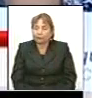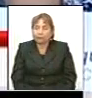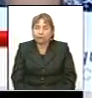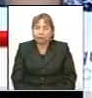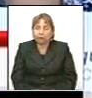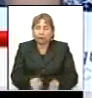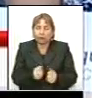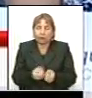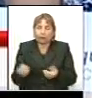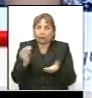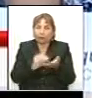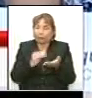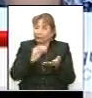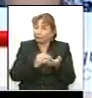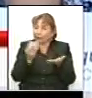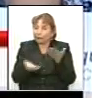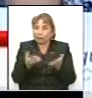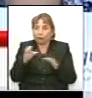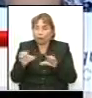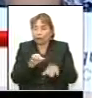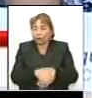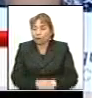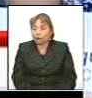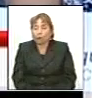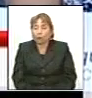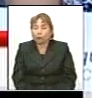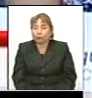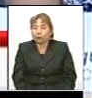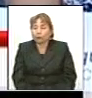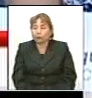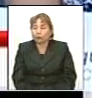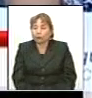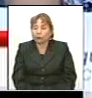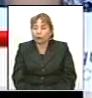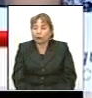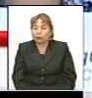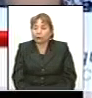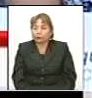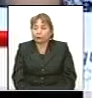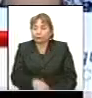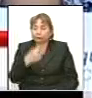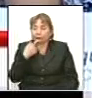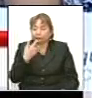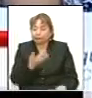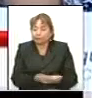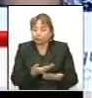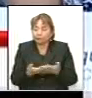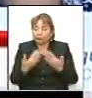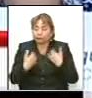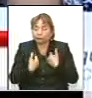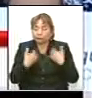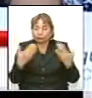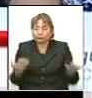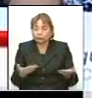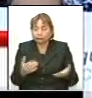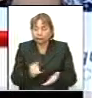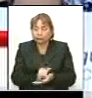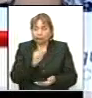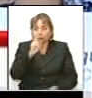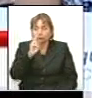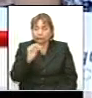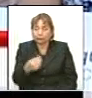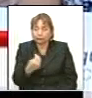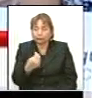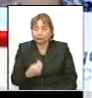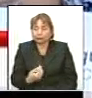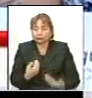complementar lo que están haciendo se supone que están haciendo cosas buenas por ejemplo acá tengo yo el año 2000